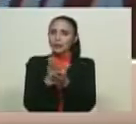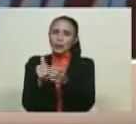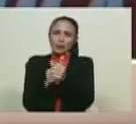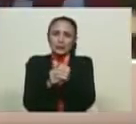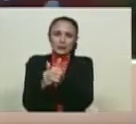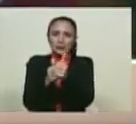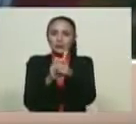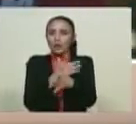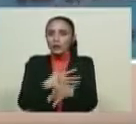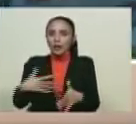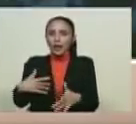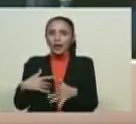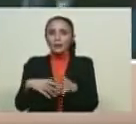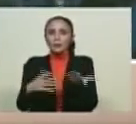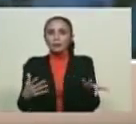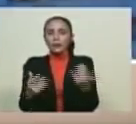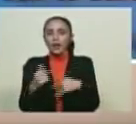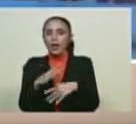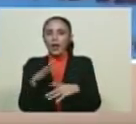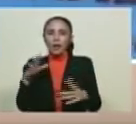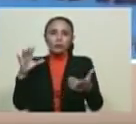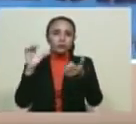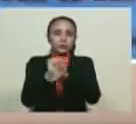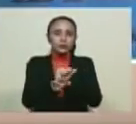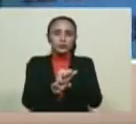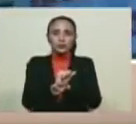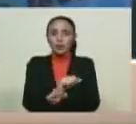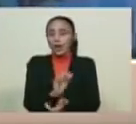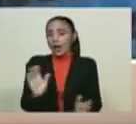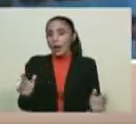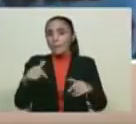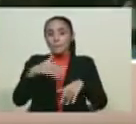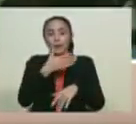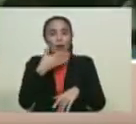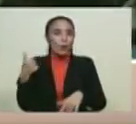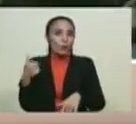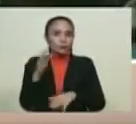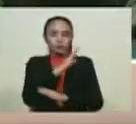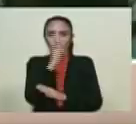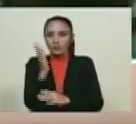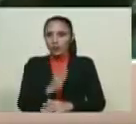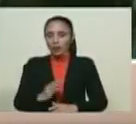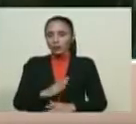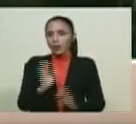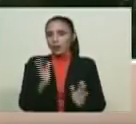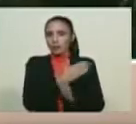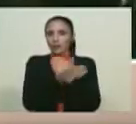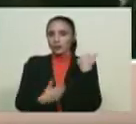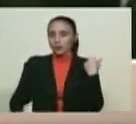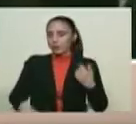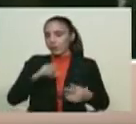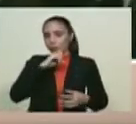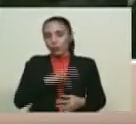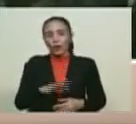pueblos. Lula, el mejor presidente que ha tenido Brasil en toda su historia.